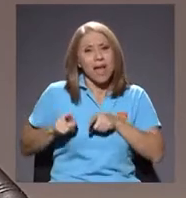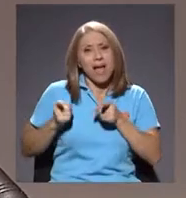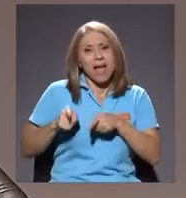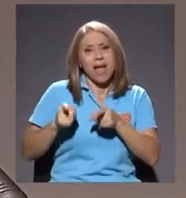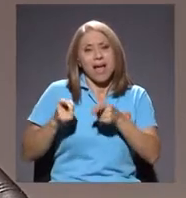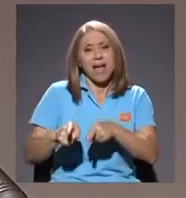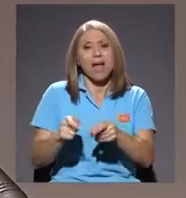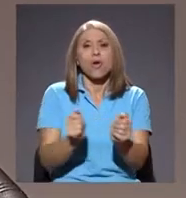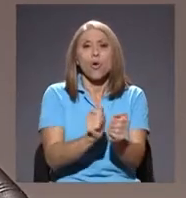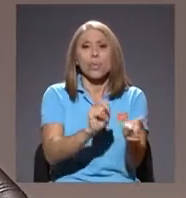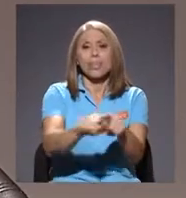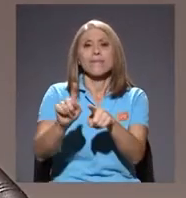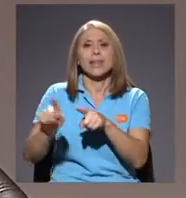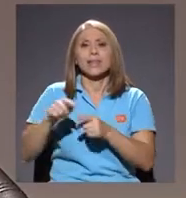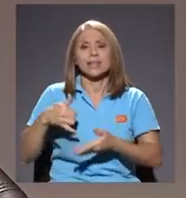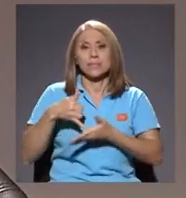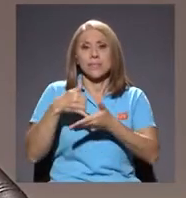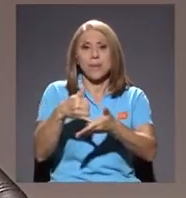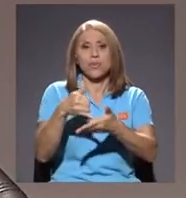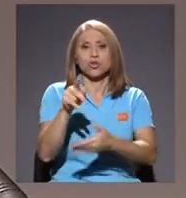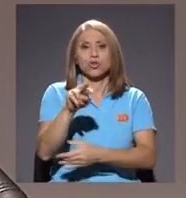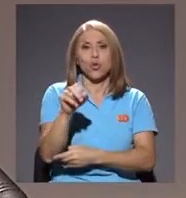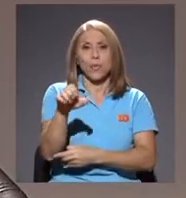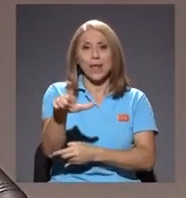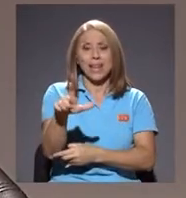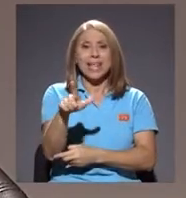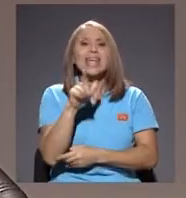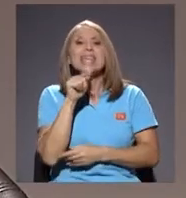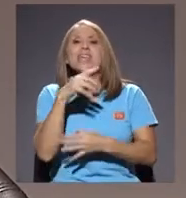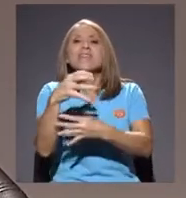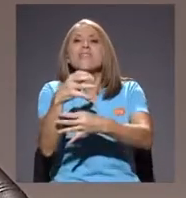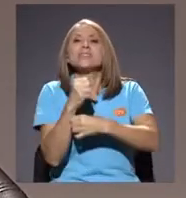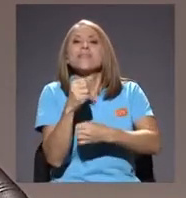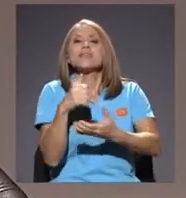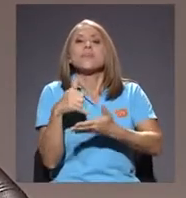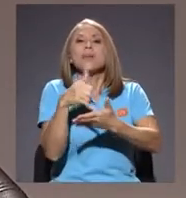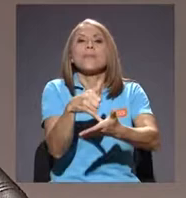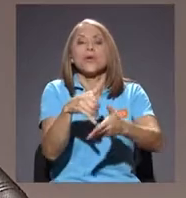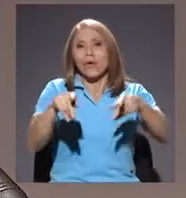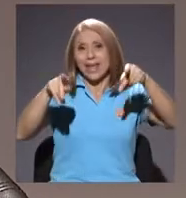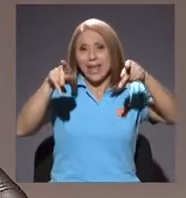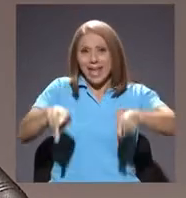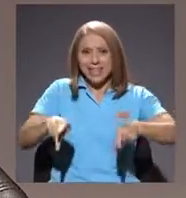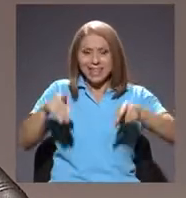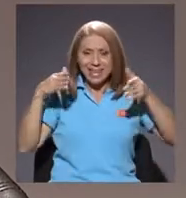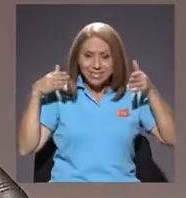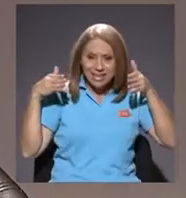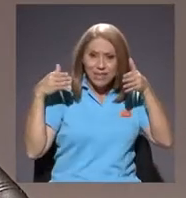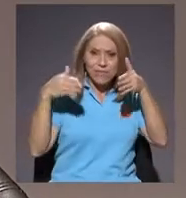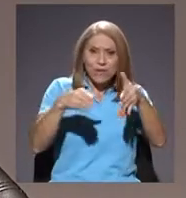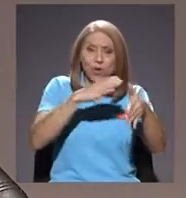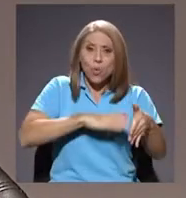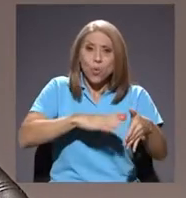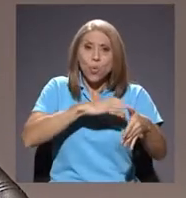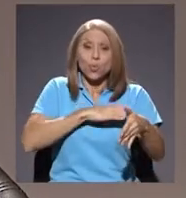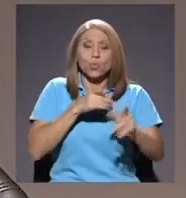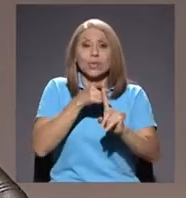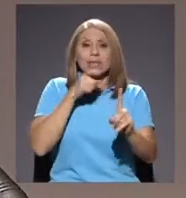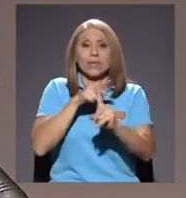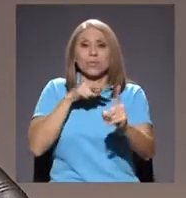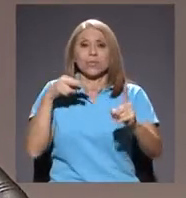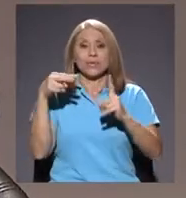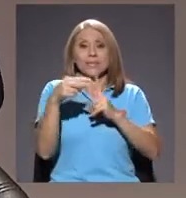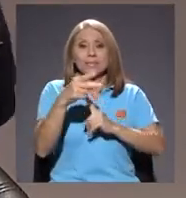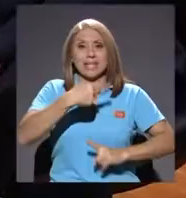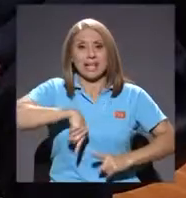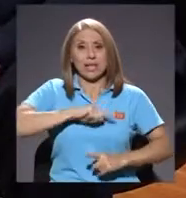venido a caer en gente que se ha dedicado a estudiar la conducta y el comportamiento no sólo desde el punto de vista de lo que nos acusan